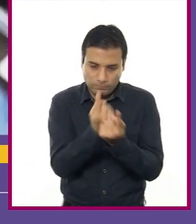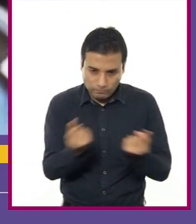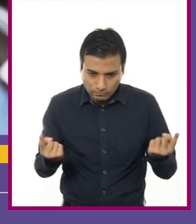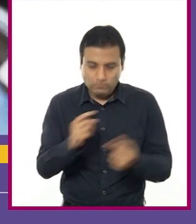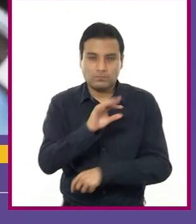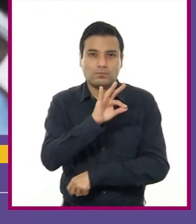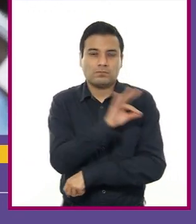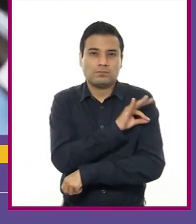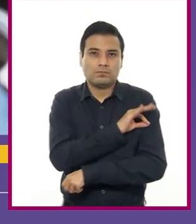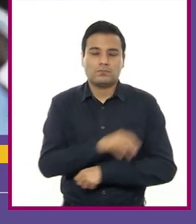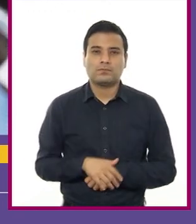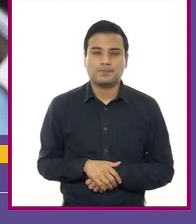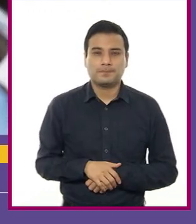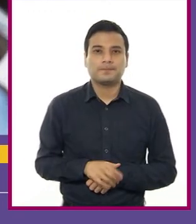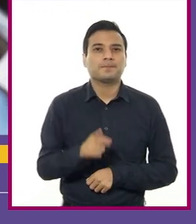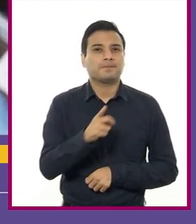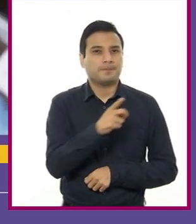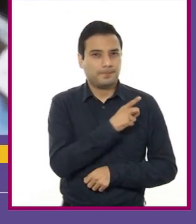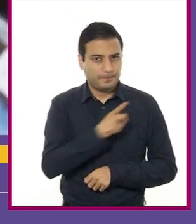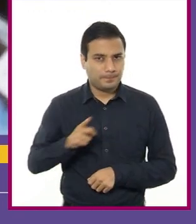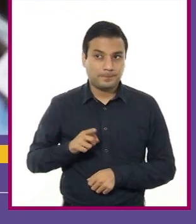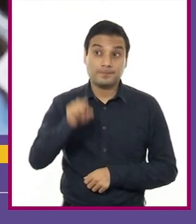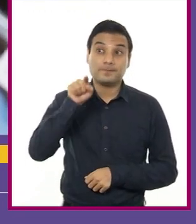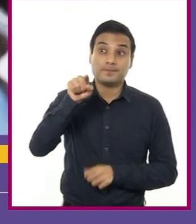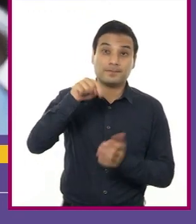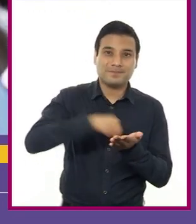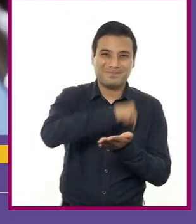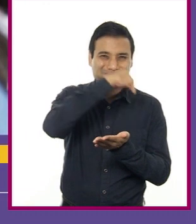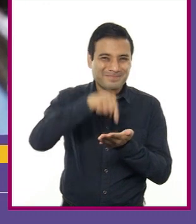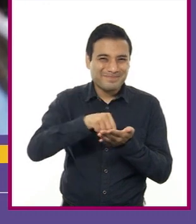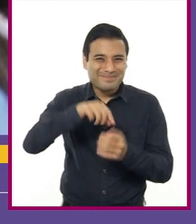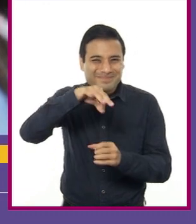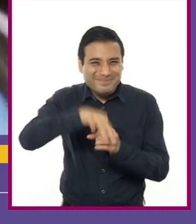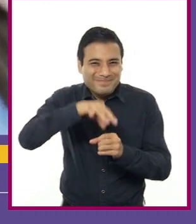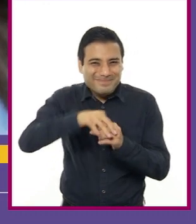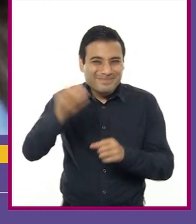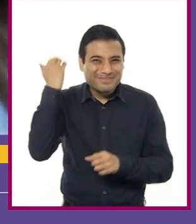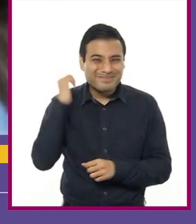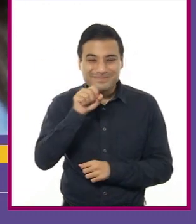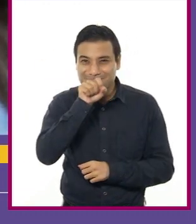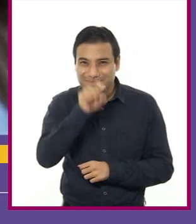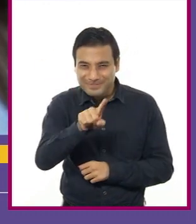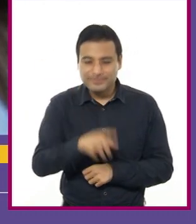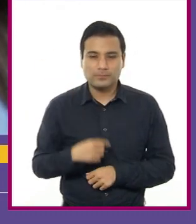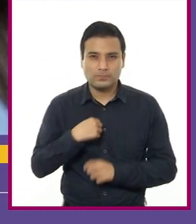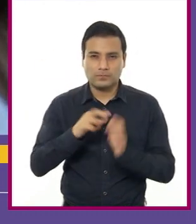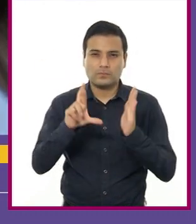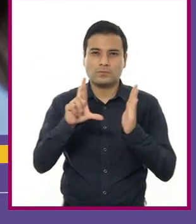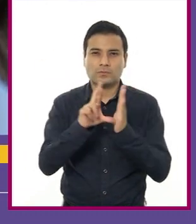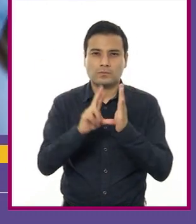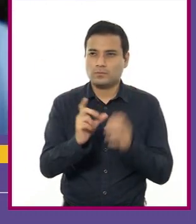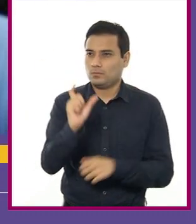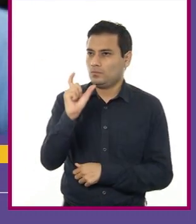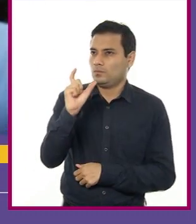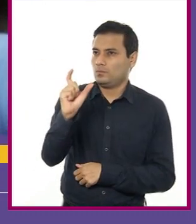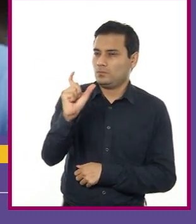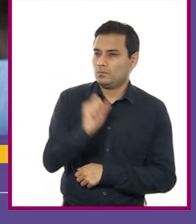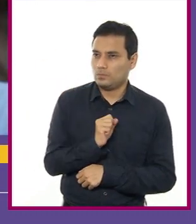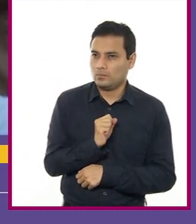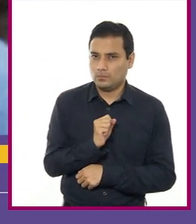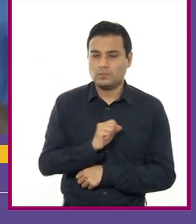Se deberá acudir al lugar donde se votó por última vez y con una identificación oficial